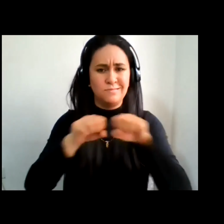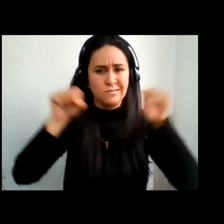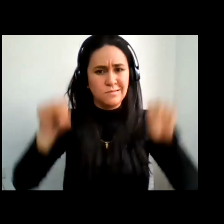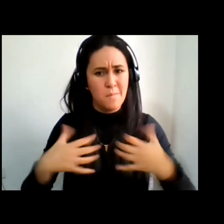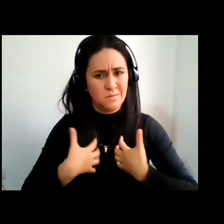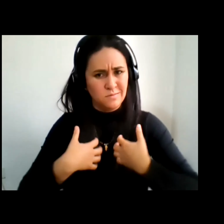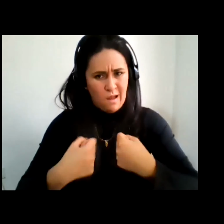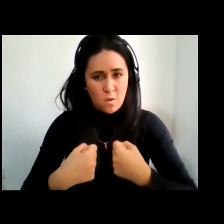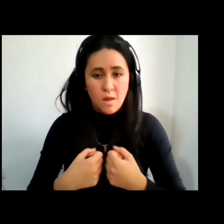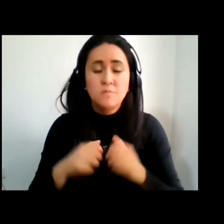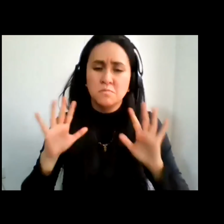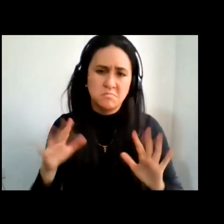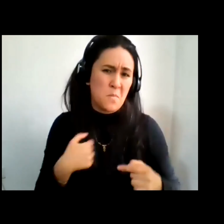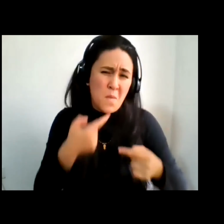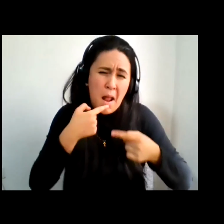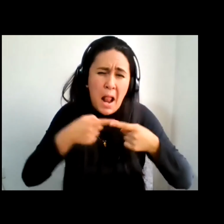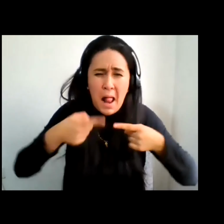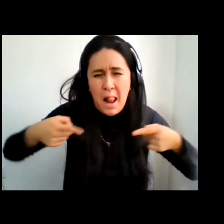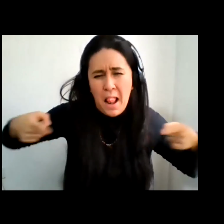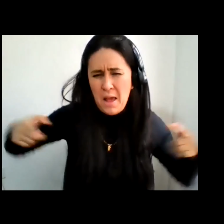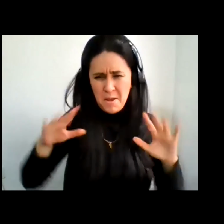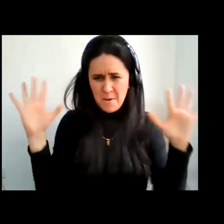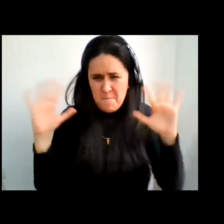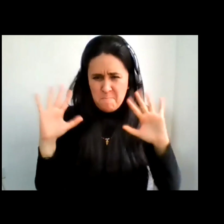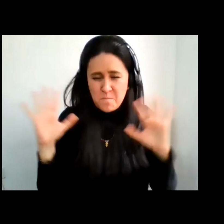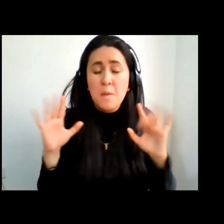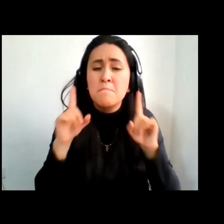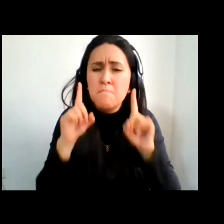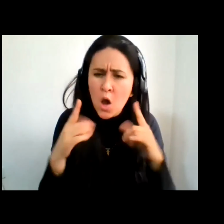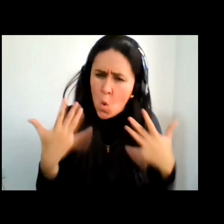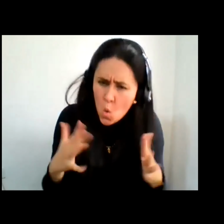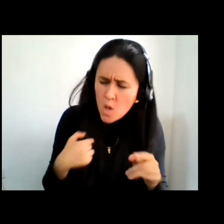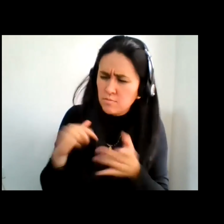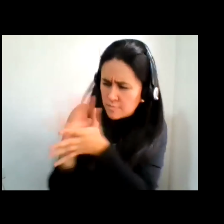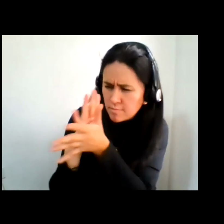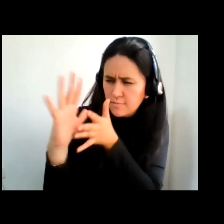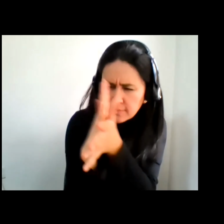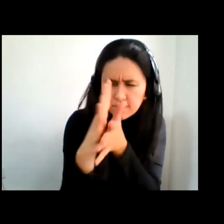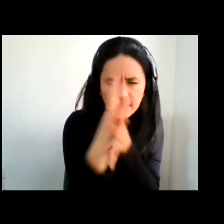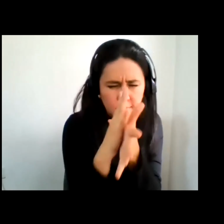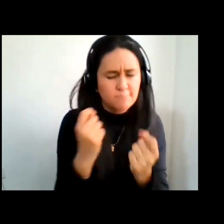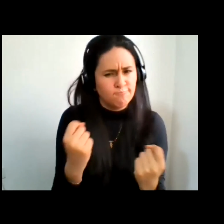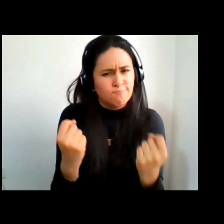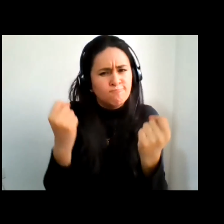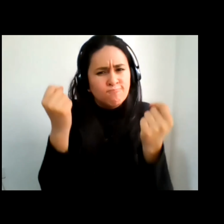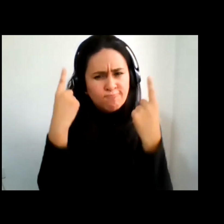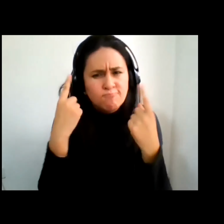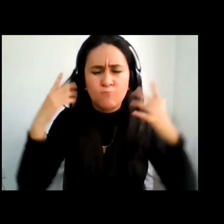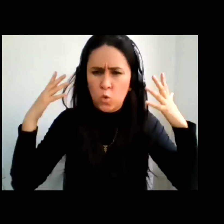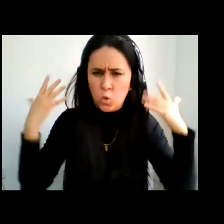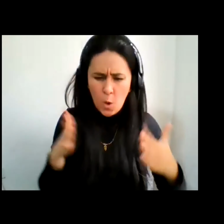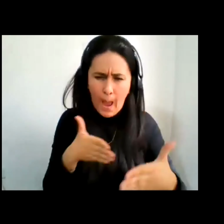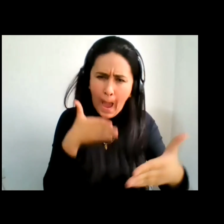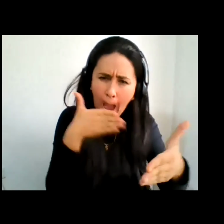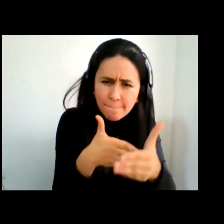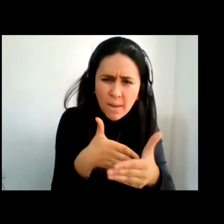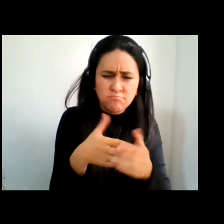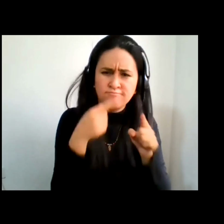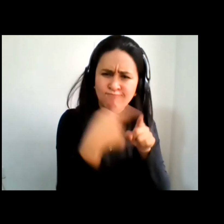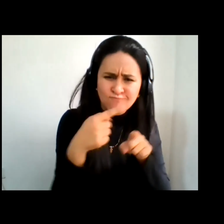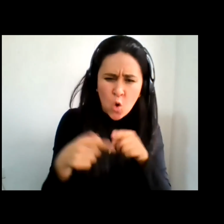No quiero extenderme más, pero se han desarrollado conceptos muy importantes con respecto a los distintos tipos de barreras, como el tema de